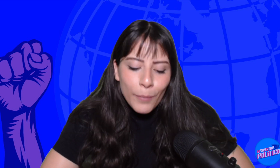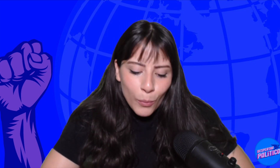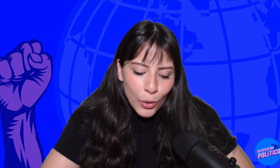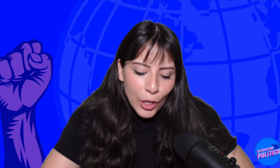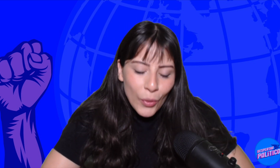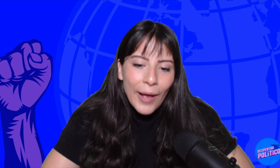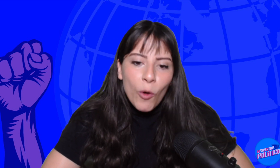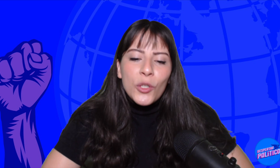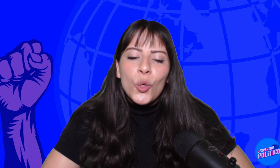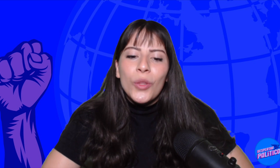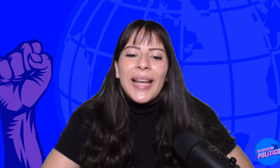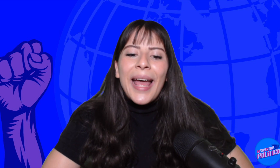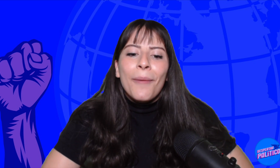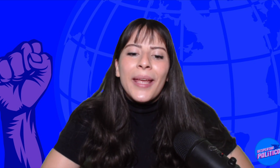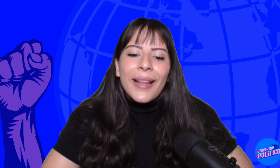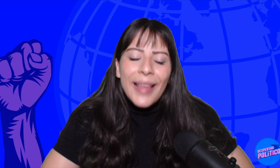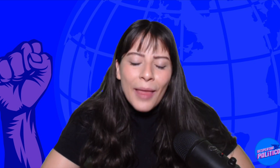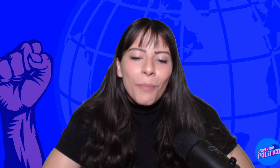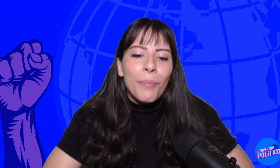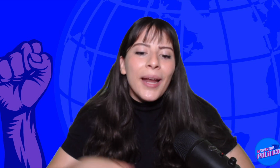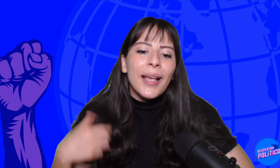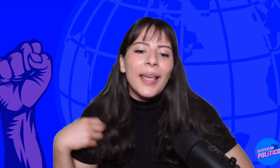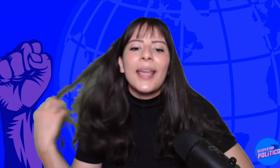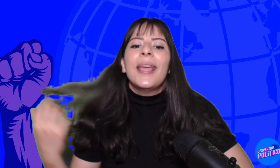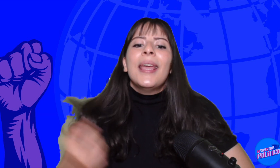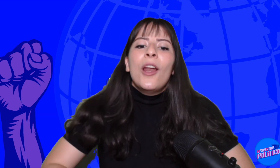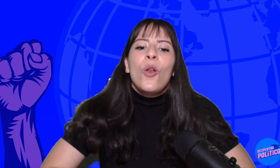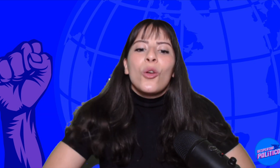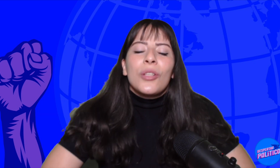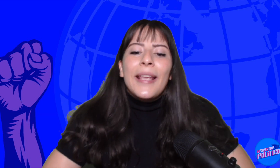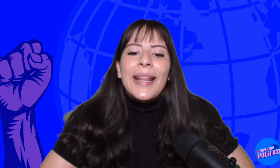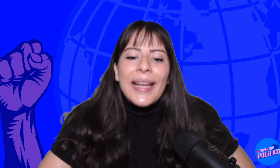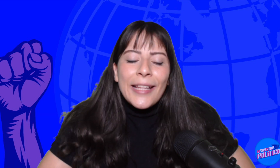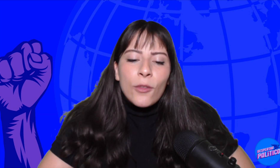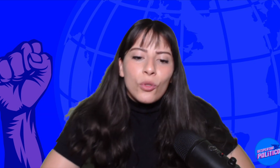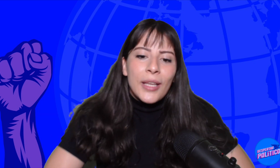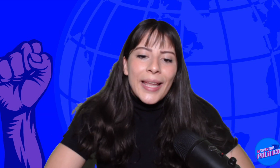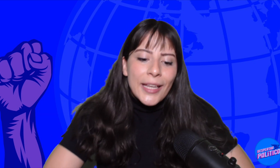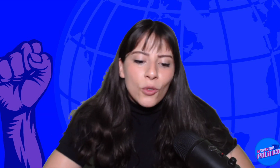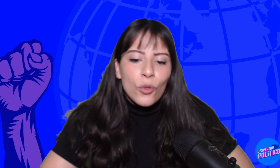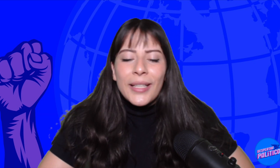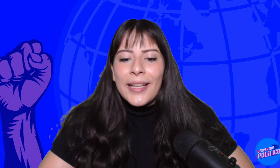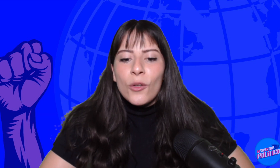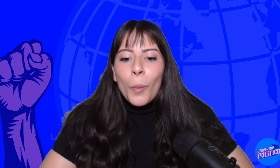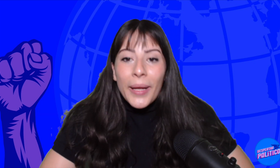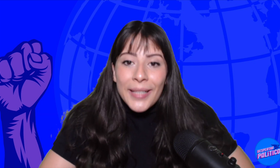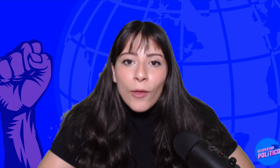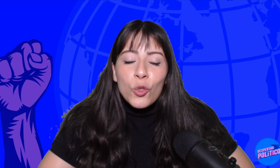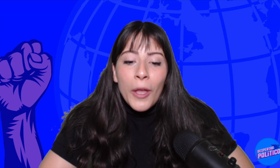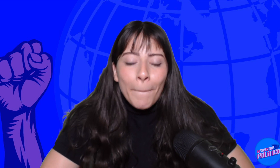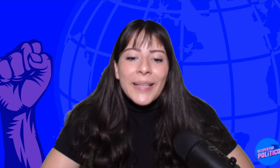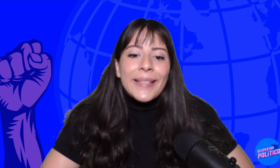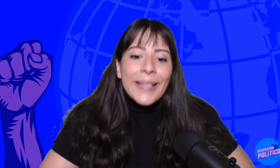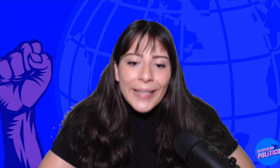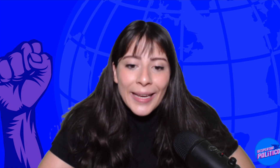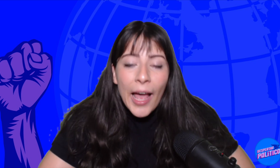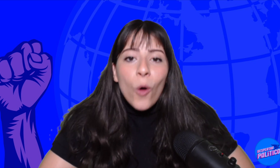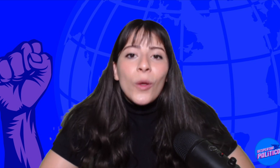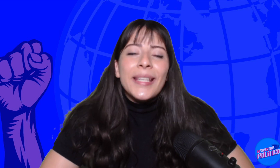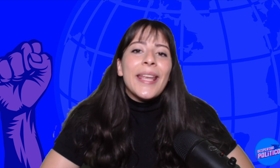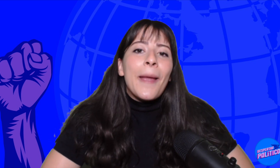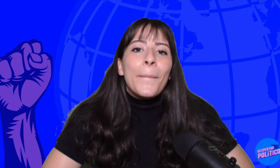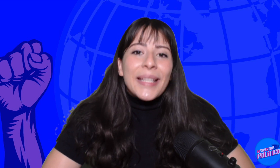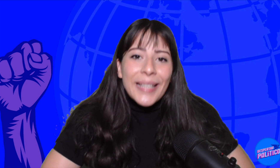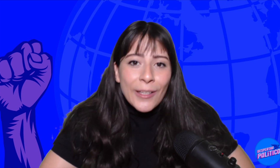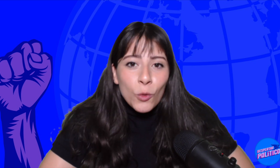popular proponen una comisión de la verdad para que los delitos que hayan hecho los sexenios pasados se investiguen